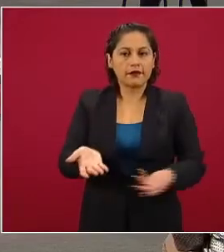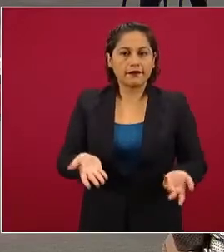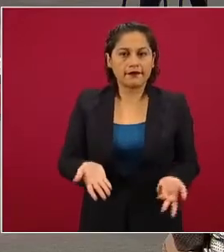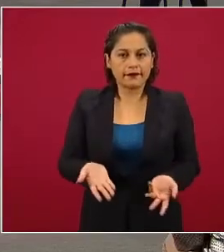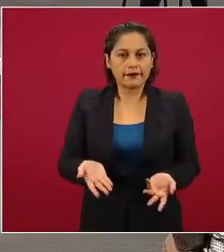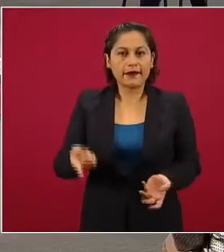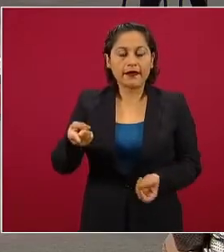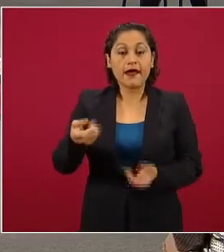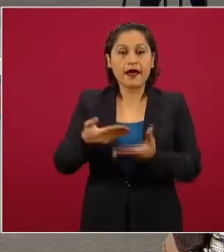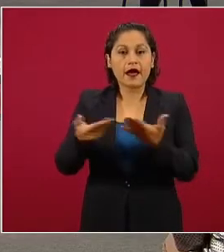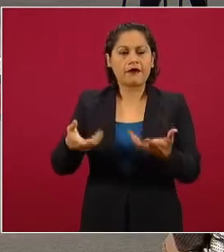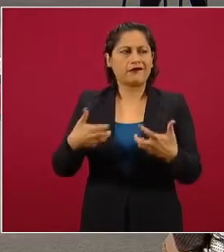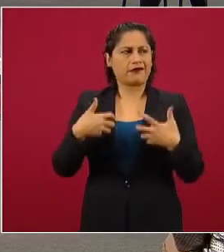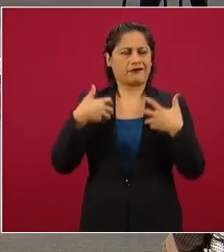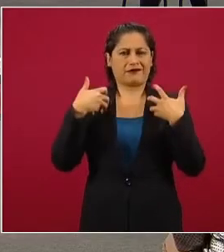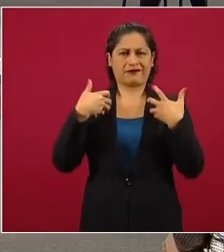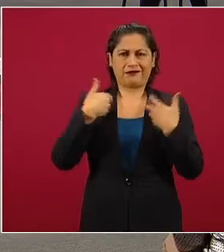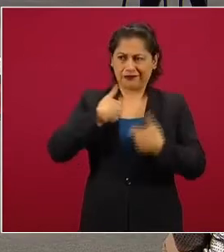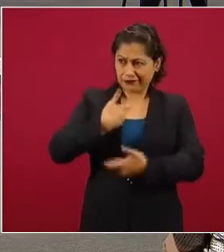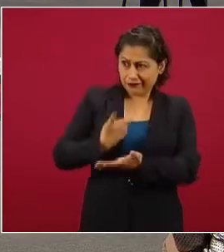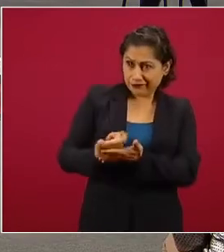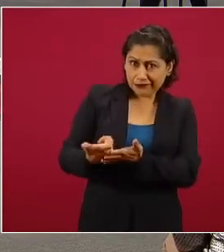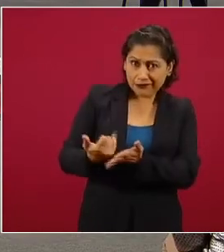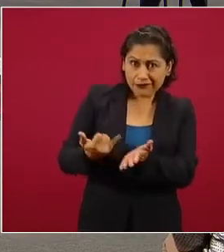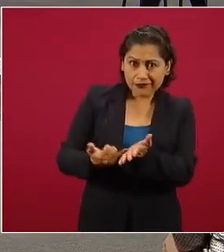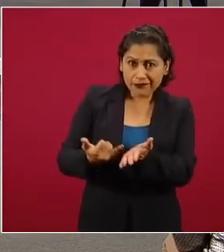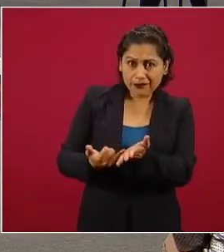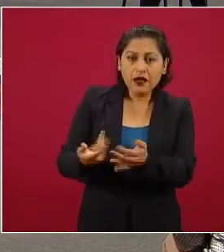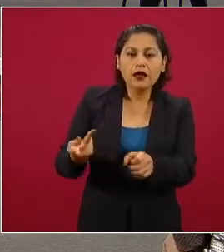les condonaban los impuestos.